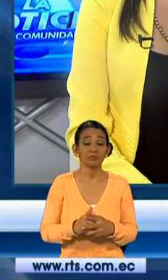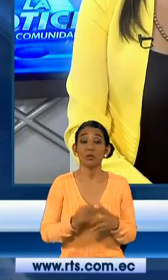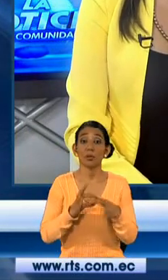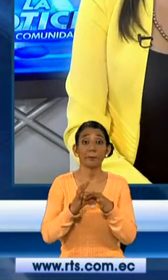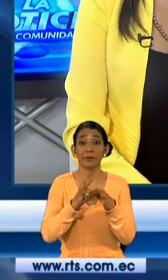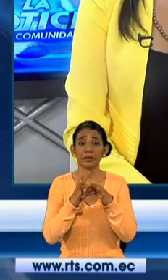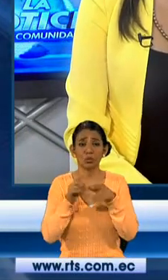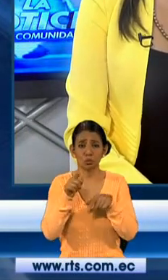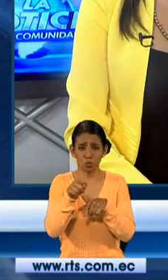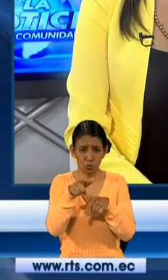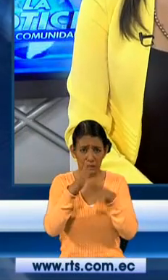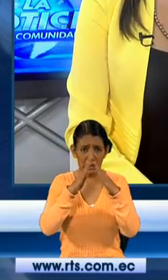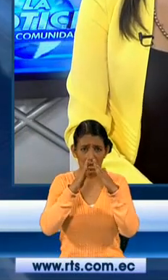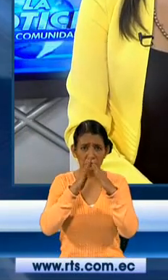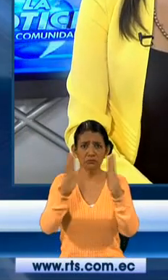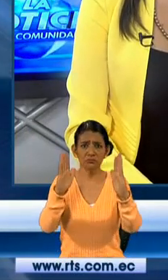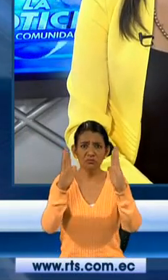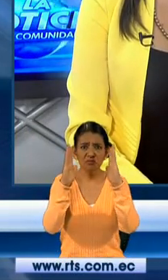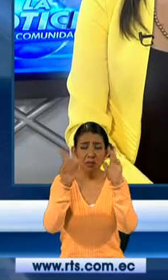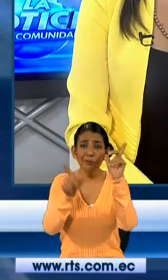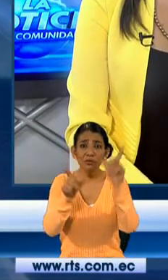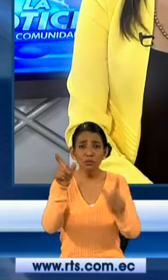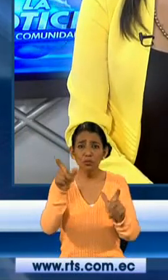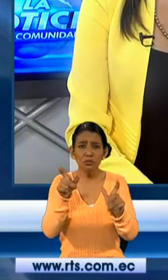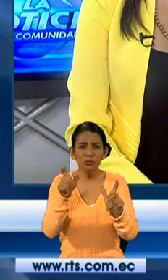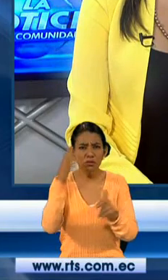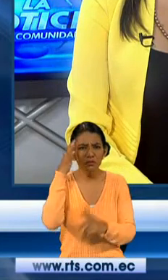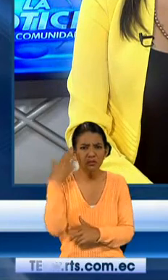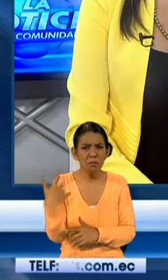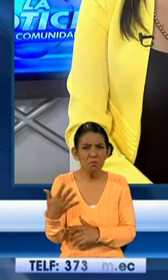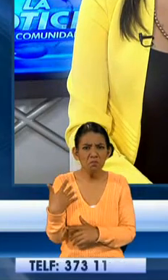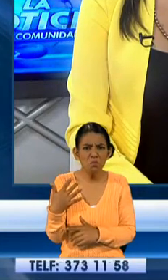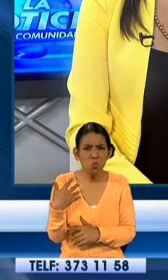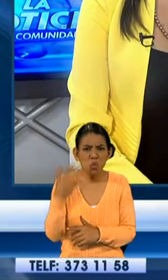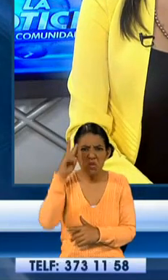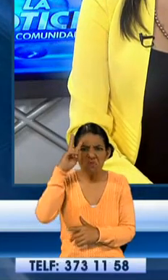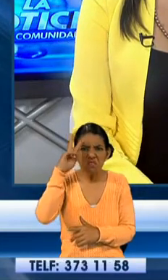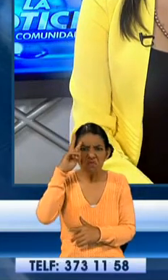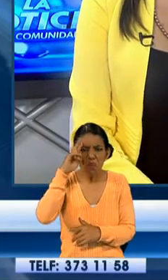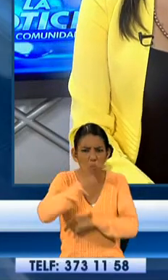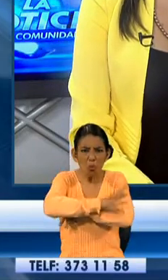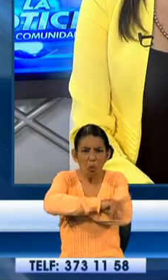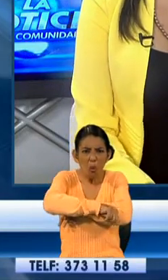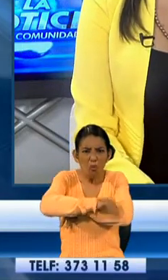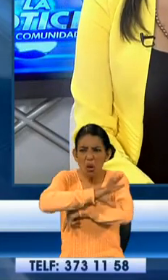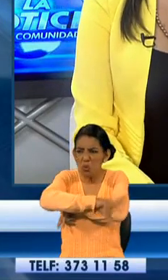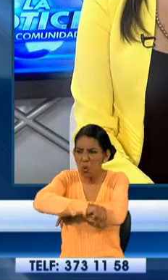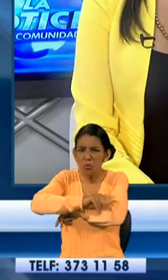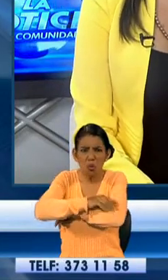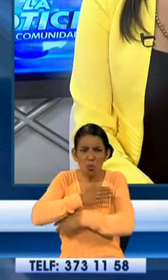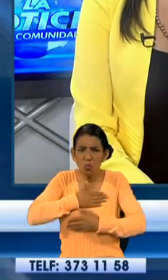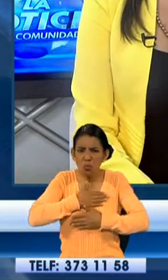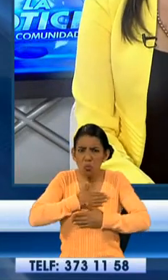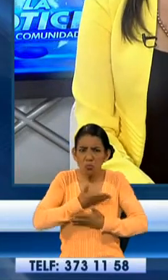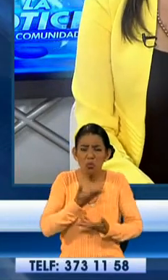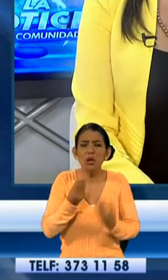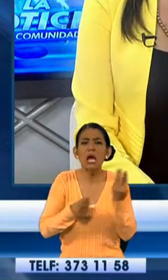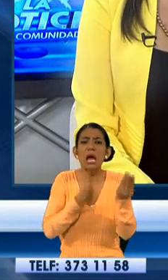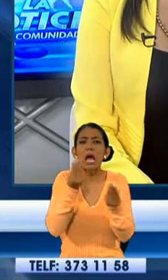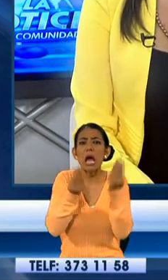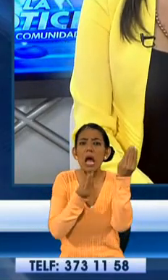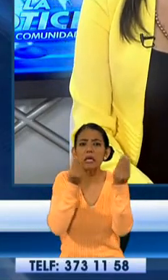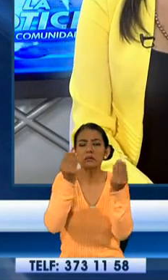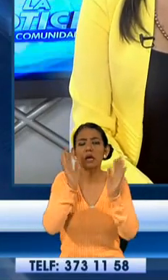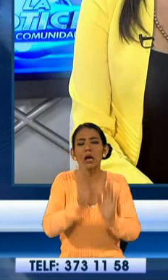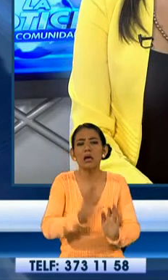están en casa, porque los avezados delincuentes, estos sinvergüenzas, estas bandas que nos roban lo nuestro, actúan de unas maneras que